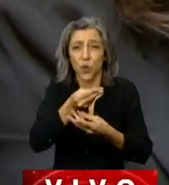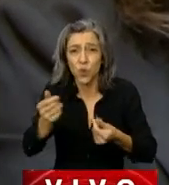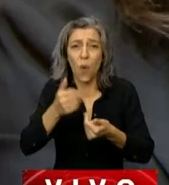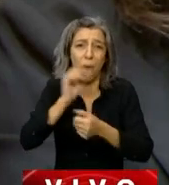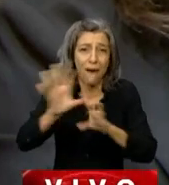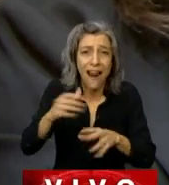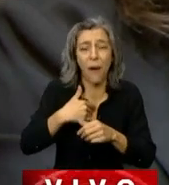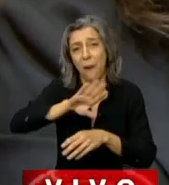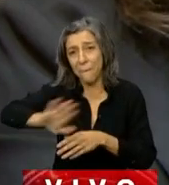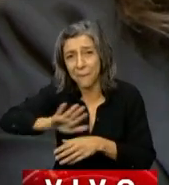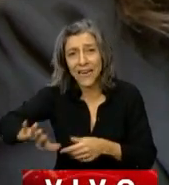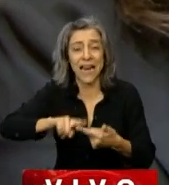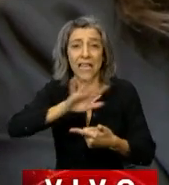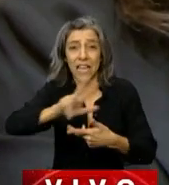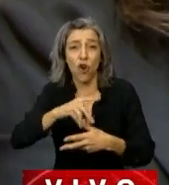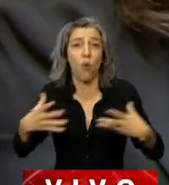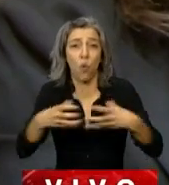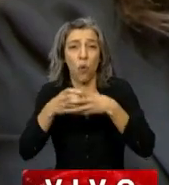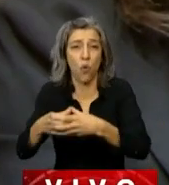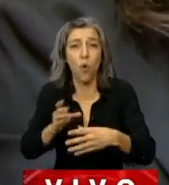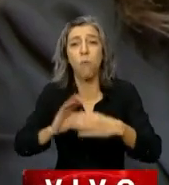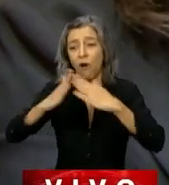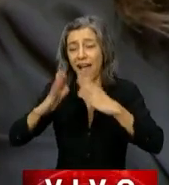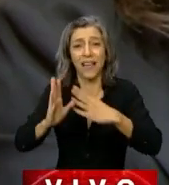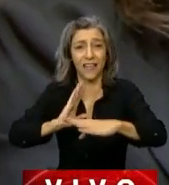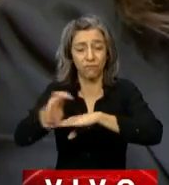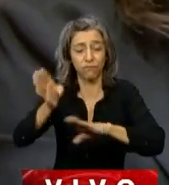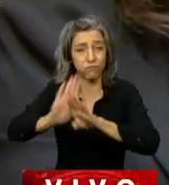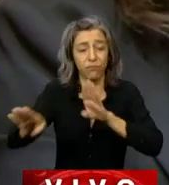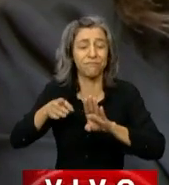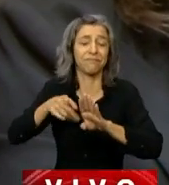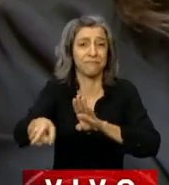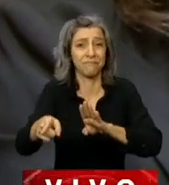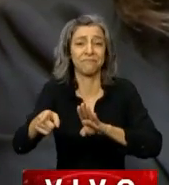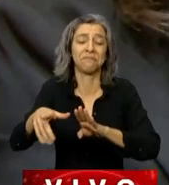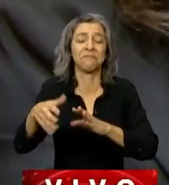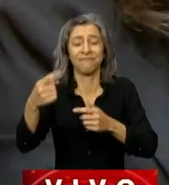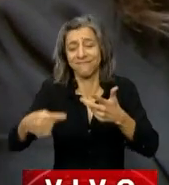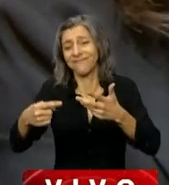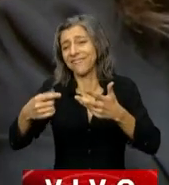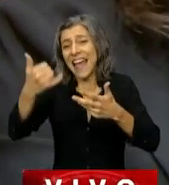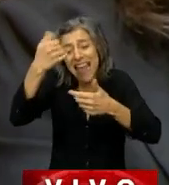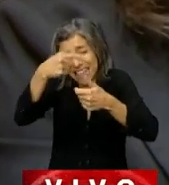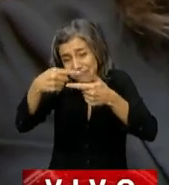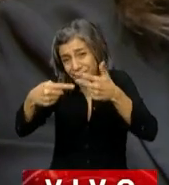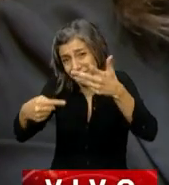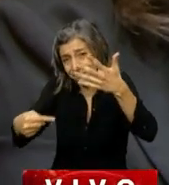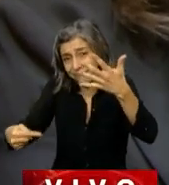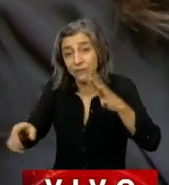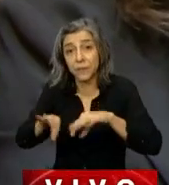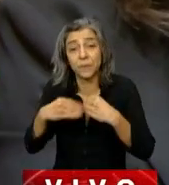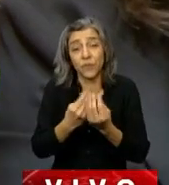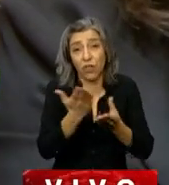amenaza, robo en poblado y en banda, violación de domicilio, participación criminal, entre otras. Todas estas, señor